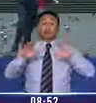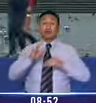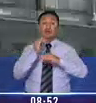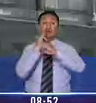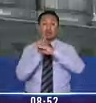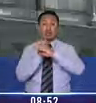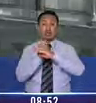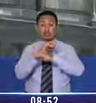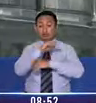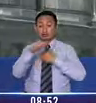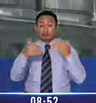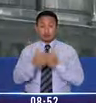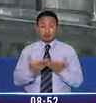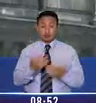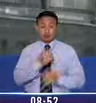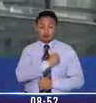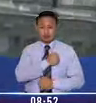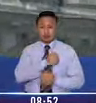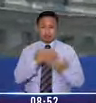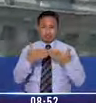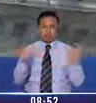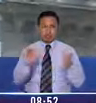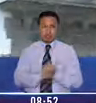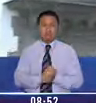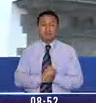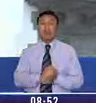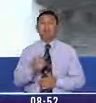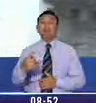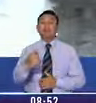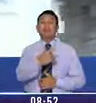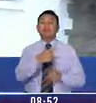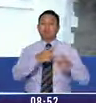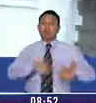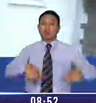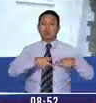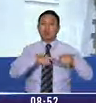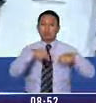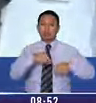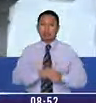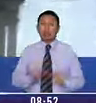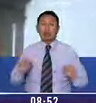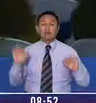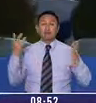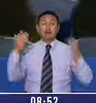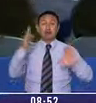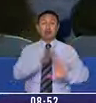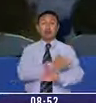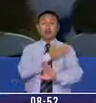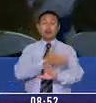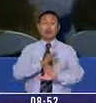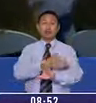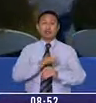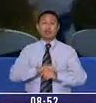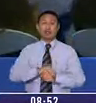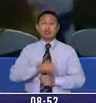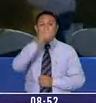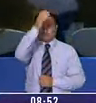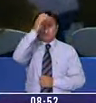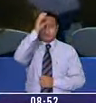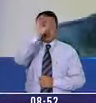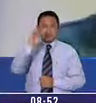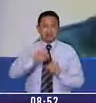estructuras patrimoniales estarán abiertas. En muchos de estos sitios se realizará el Festival de la Música Sacra, el cual no tiene ningún